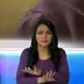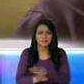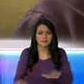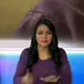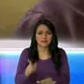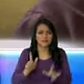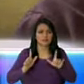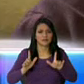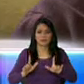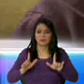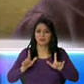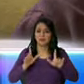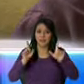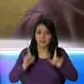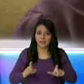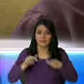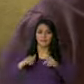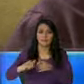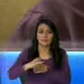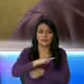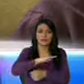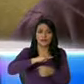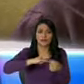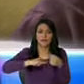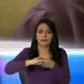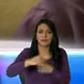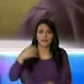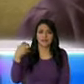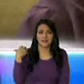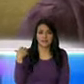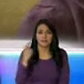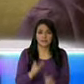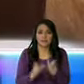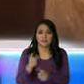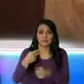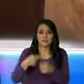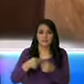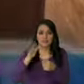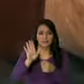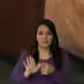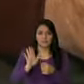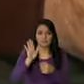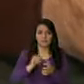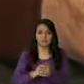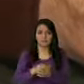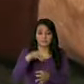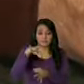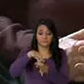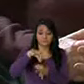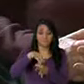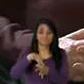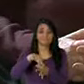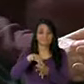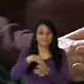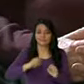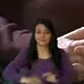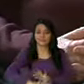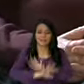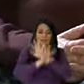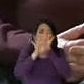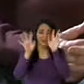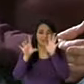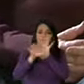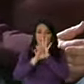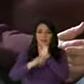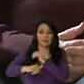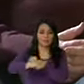hacer las cosas en democracia de tal manera que se garantice la participación ciudadana. Que esta elección ha dejado muestras claras de la debilidad del